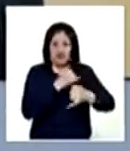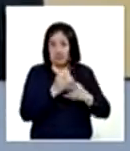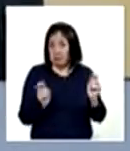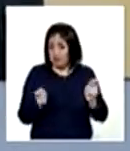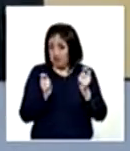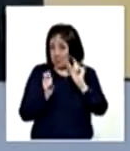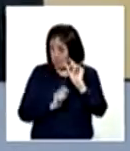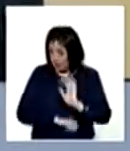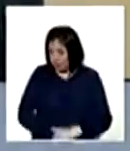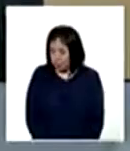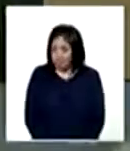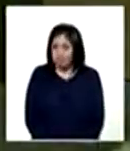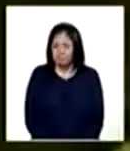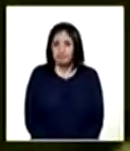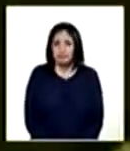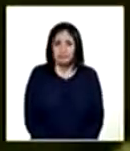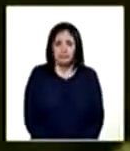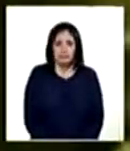poquito.